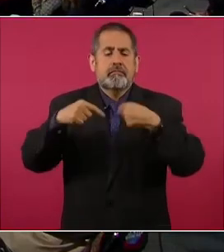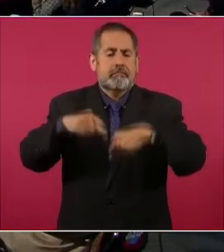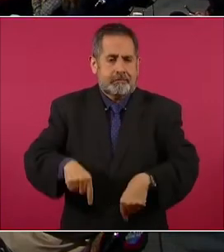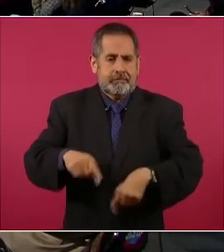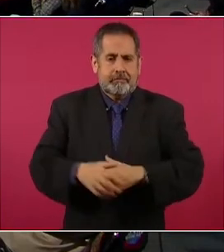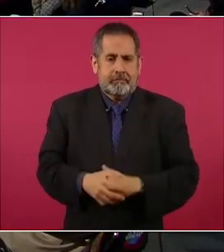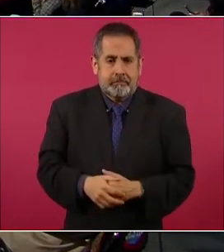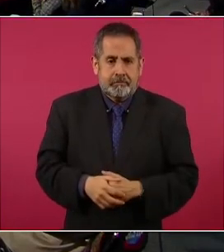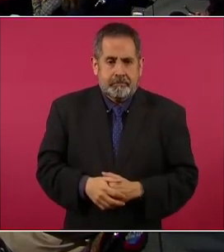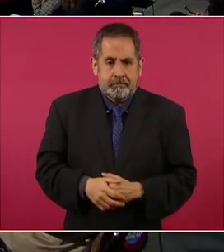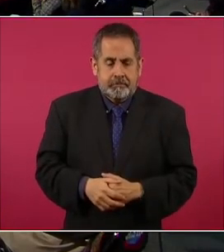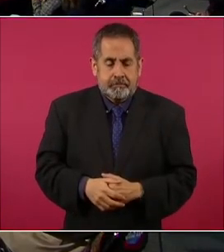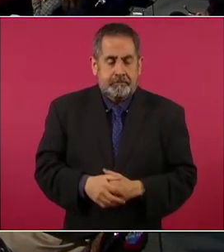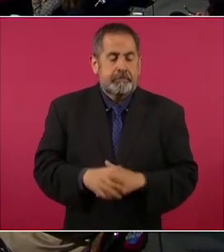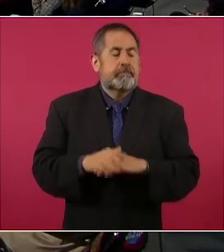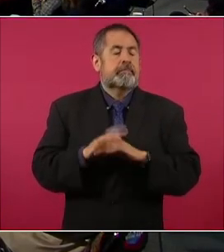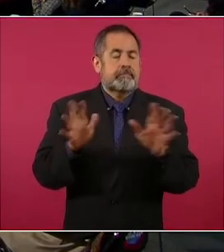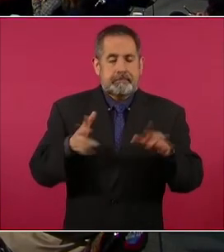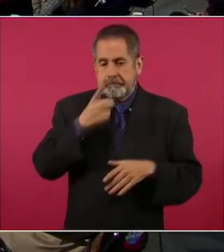Lo va a recibir